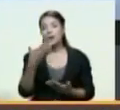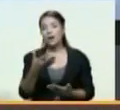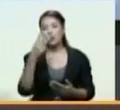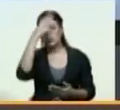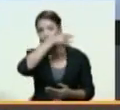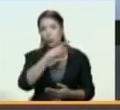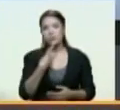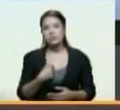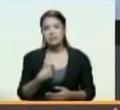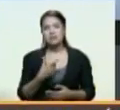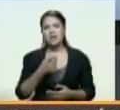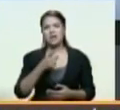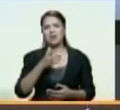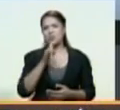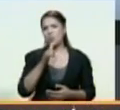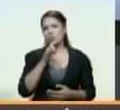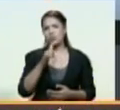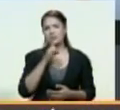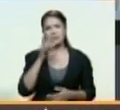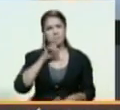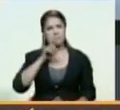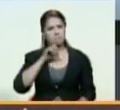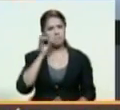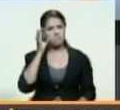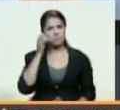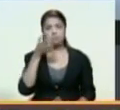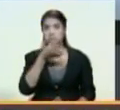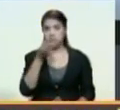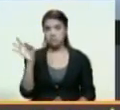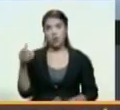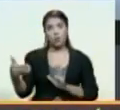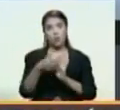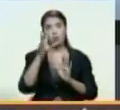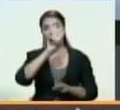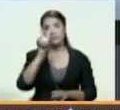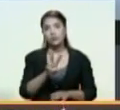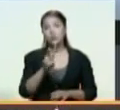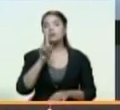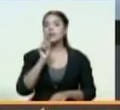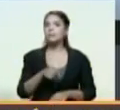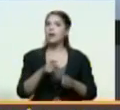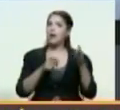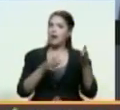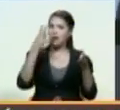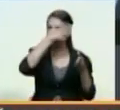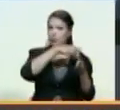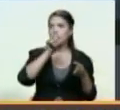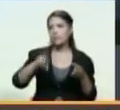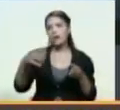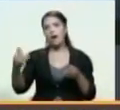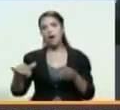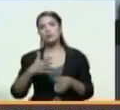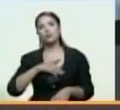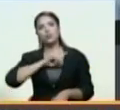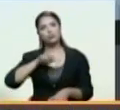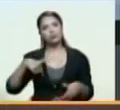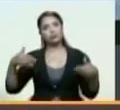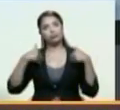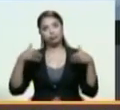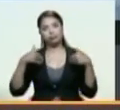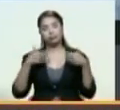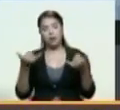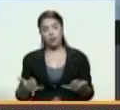denomina noticias falsas, son muy eficientes en contra de Venezuela. Así como él, también somos víctimas de